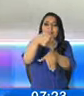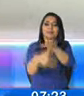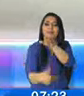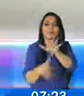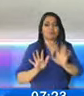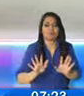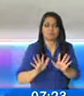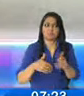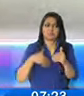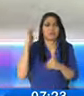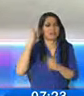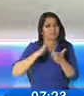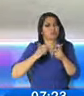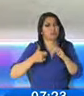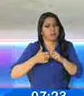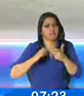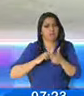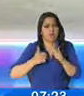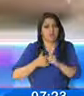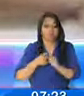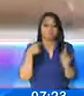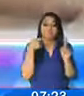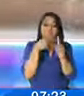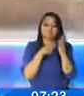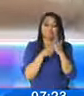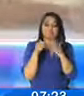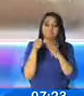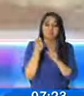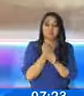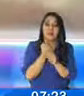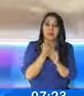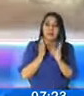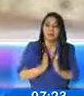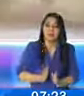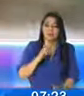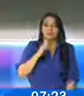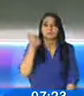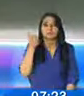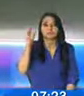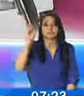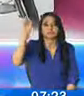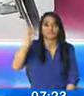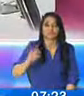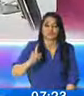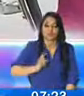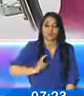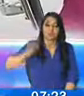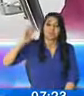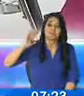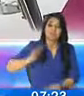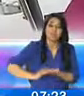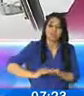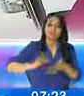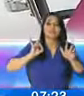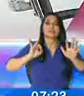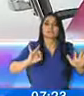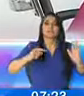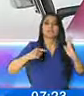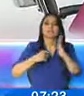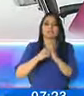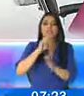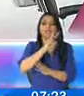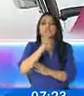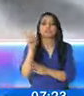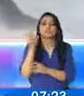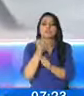hablando según el ministro de trabajo Raúl edesma la medida de reducción del 10% de los salarios sería a 7242